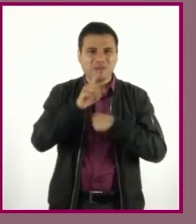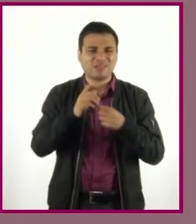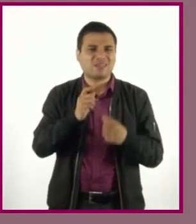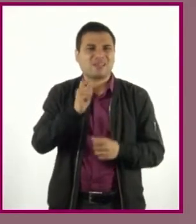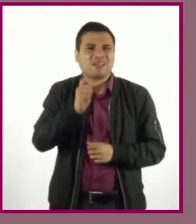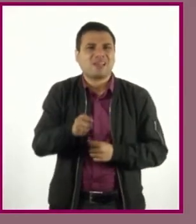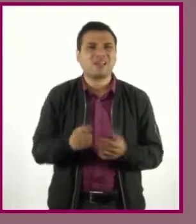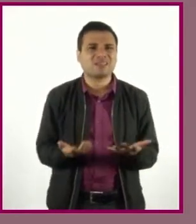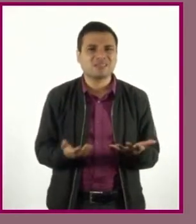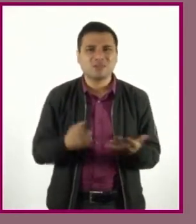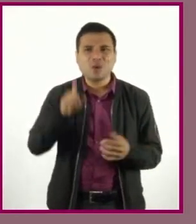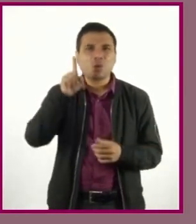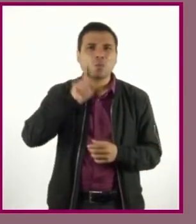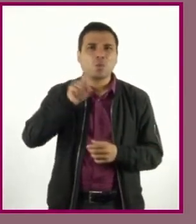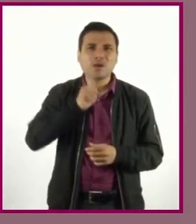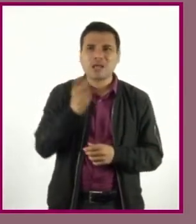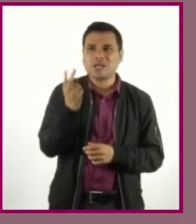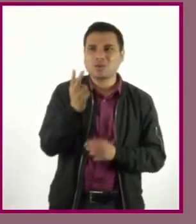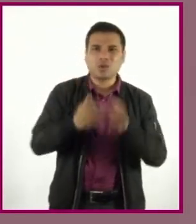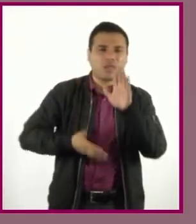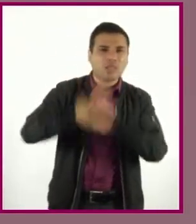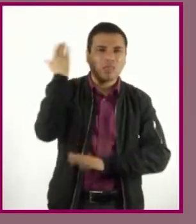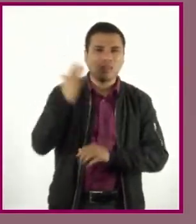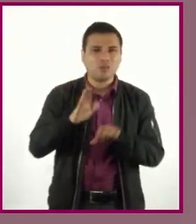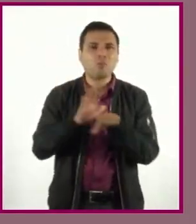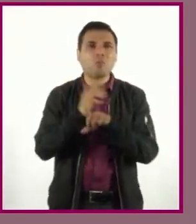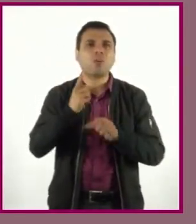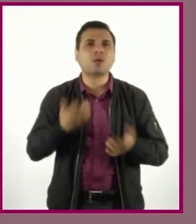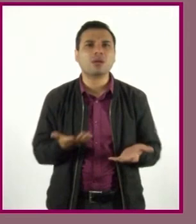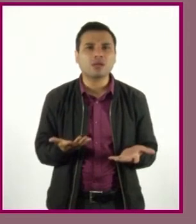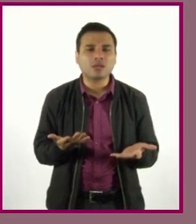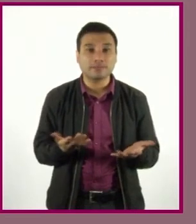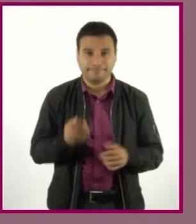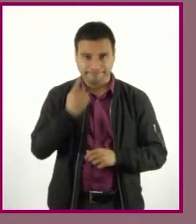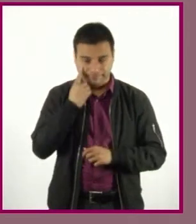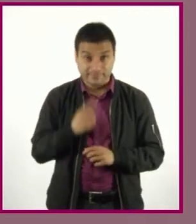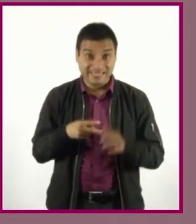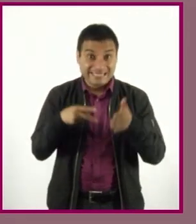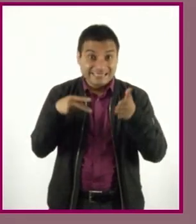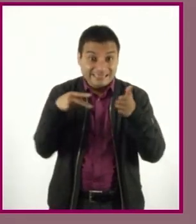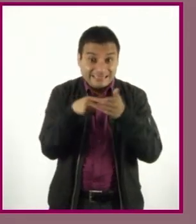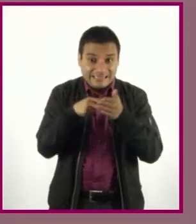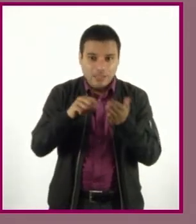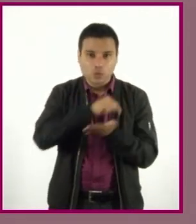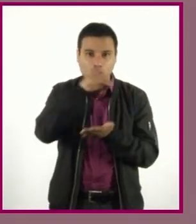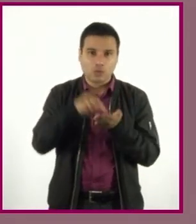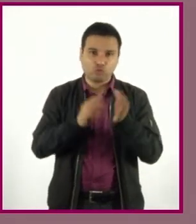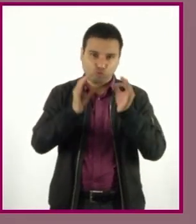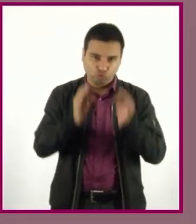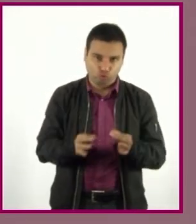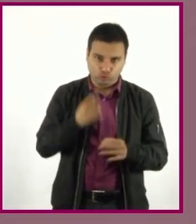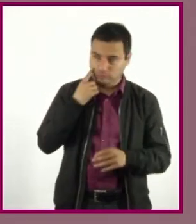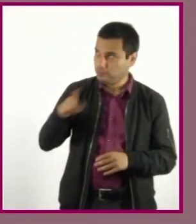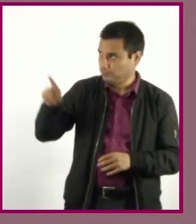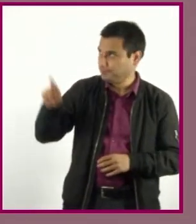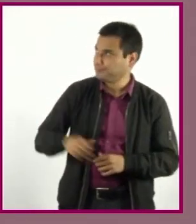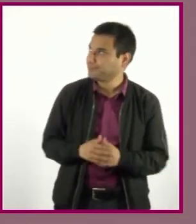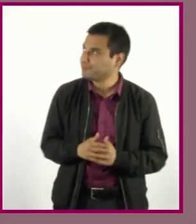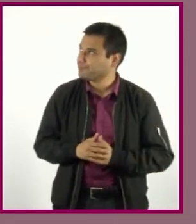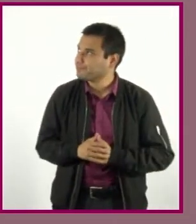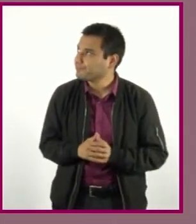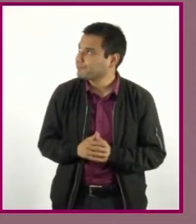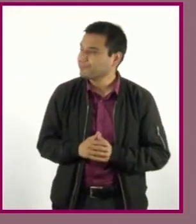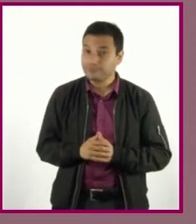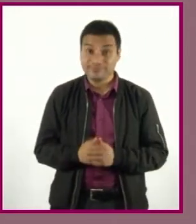sus acompañantes se arriesgaran de ese modo? Siria se ubica al este del mar Mediterráneo, una